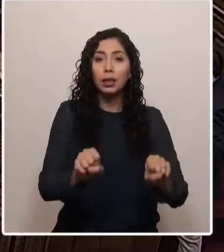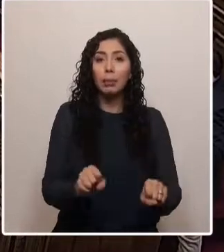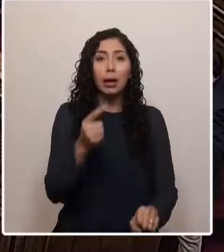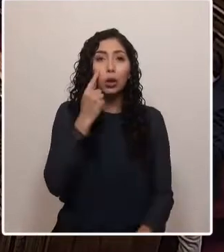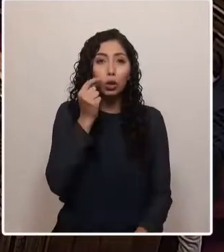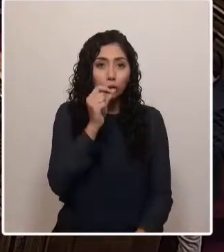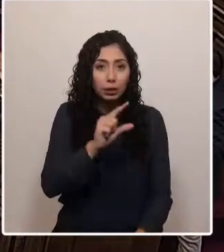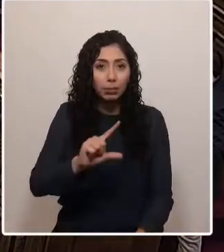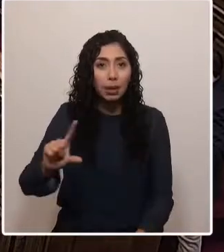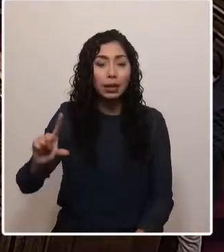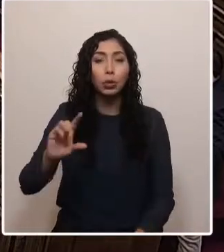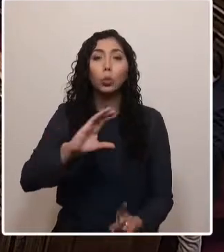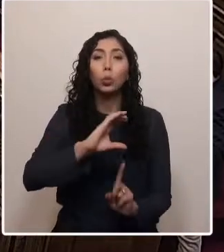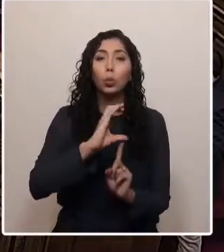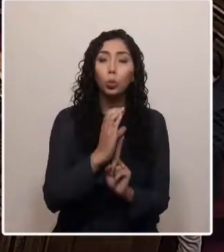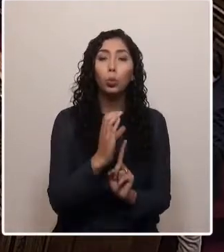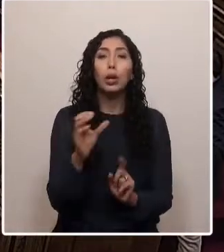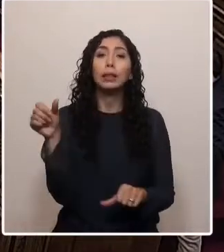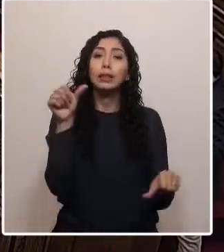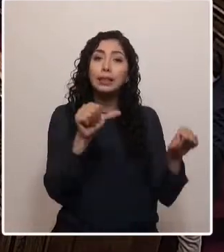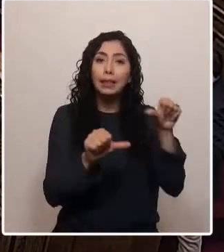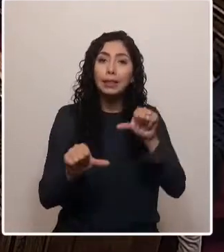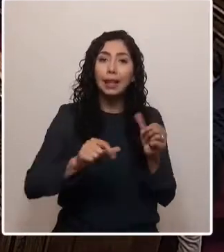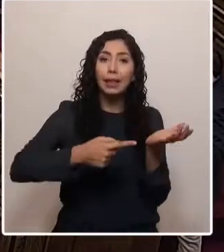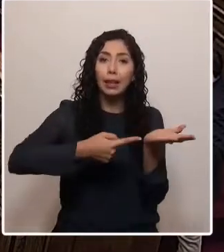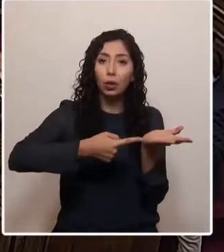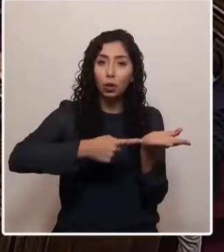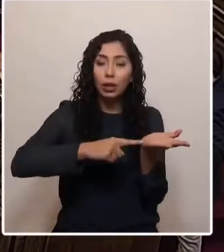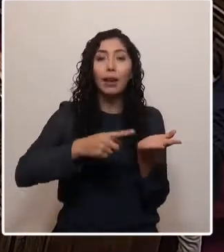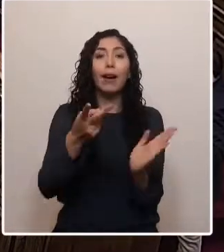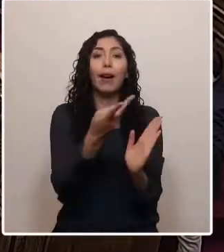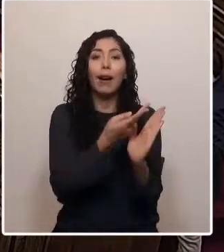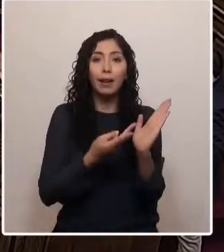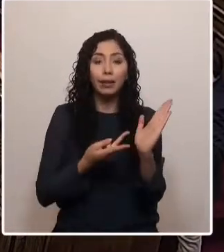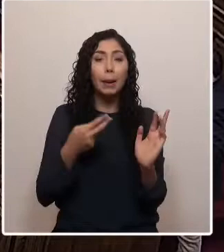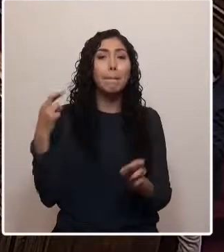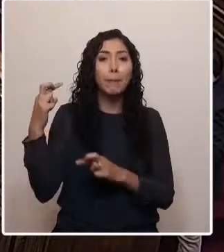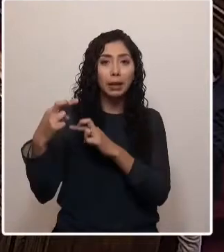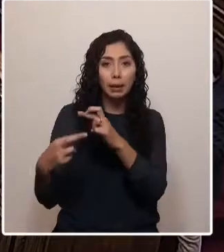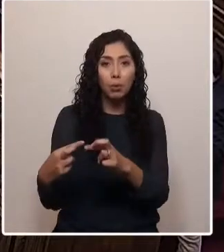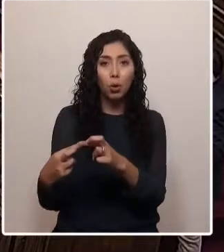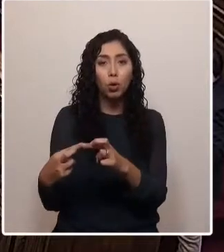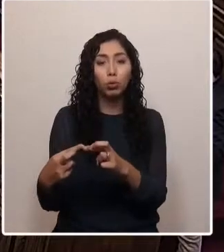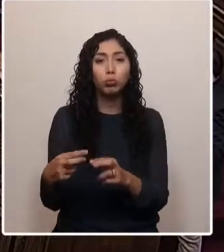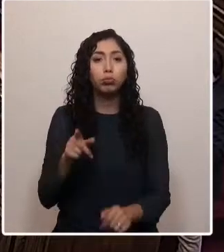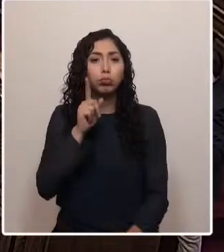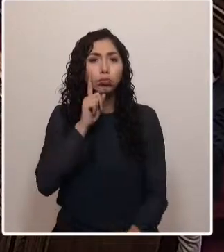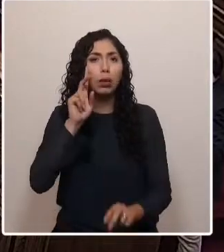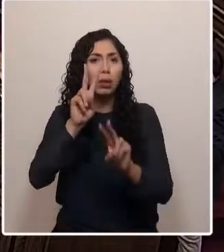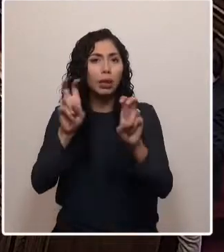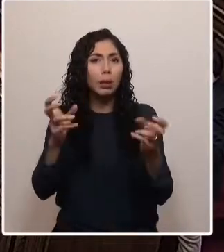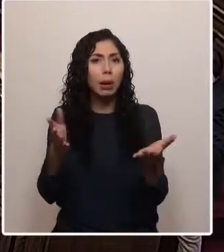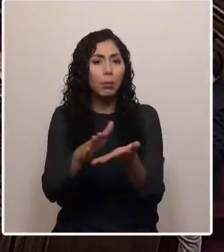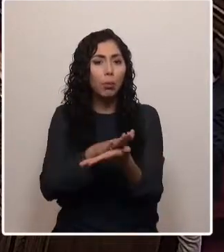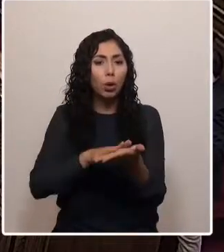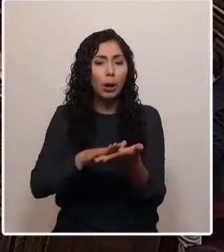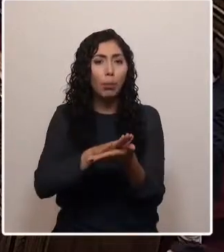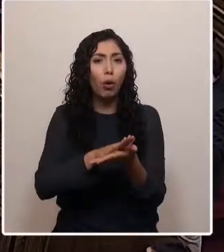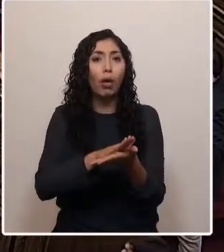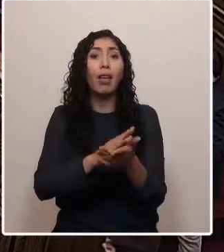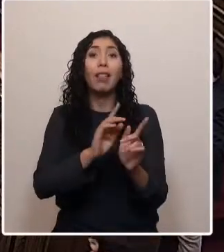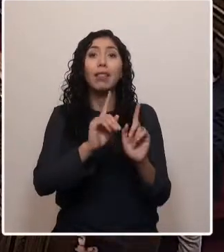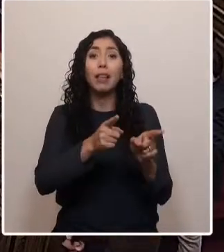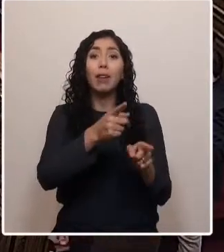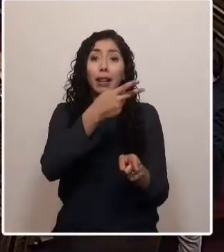Conocimientos, Culturas, Ciencia, Tecnología, Artes y Patrimonios, que incluye algunos temas como deberes del Estado, derechos